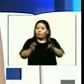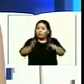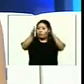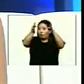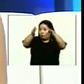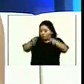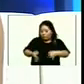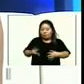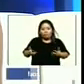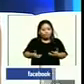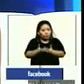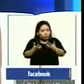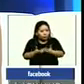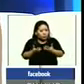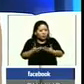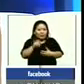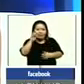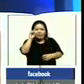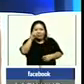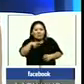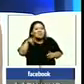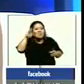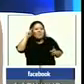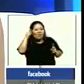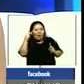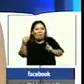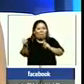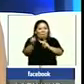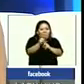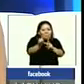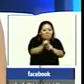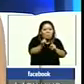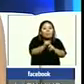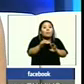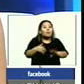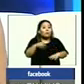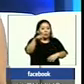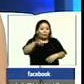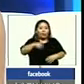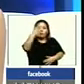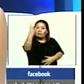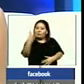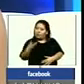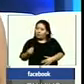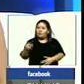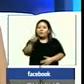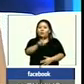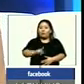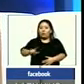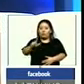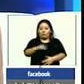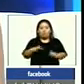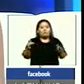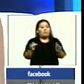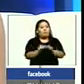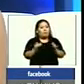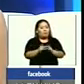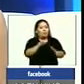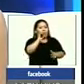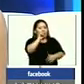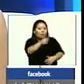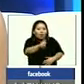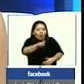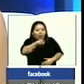Representantes es una cacería de brujas. En la jornada de este lunes, el mandatario también fue en contra de los medios